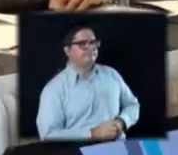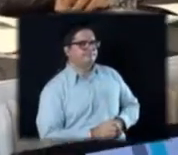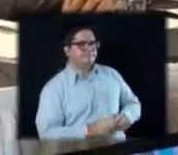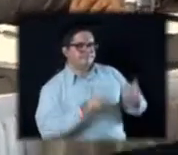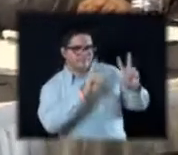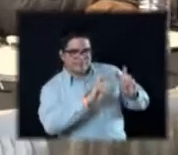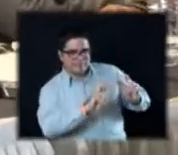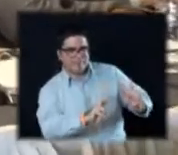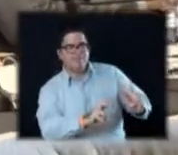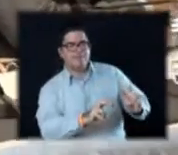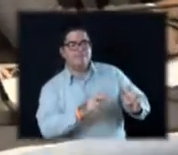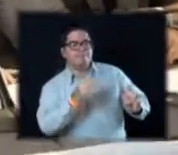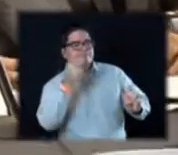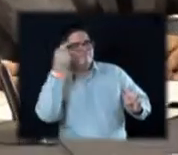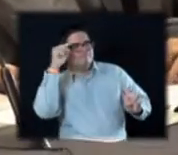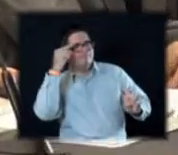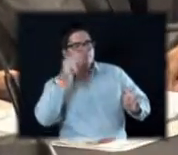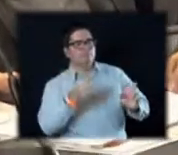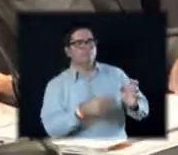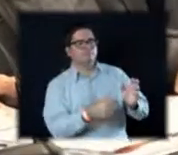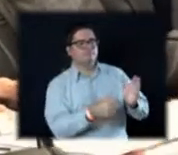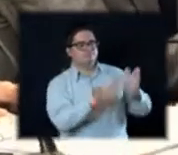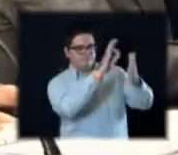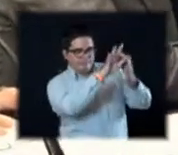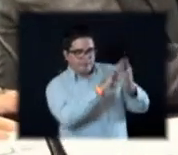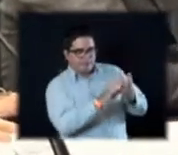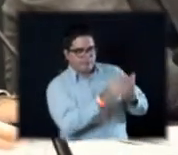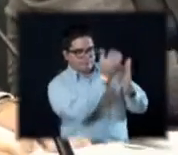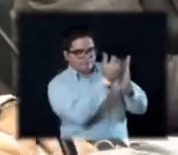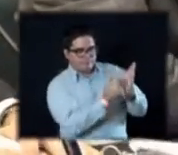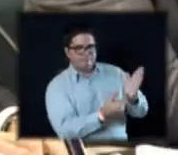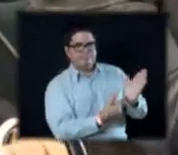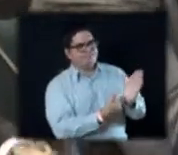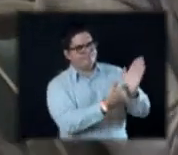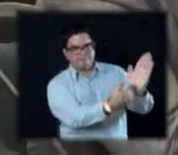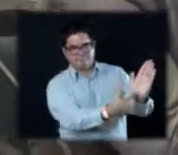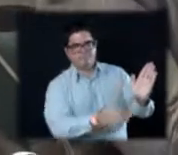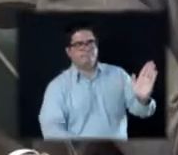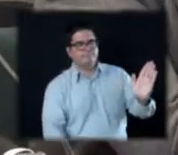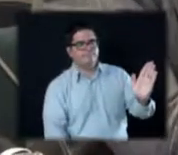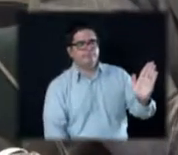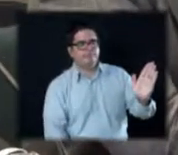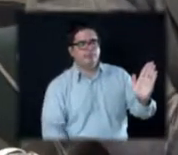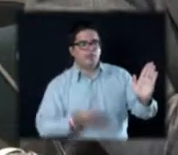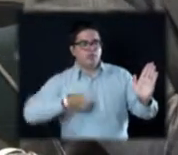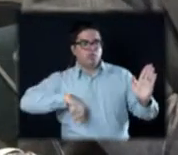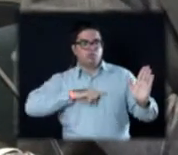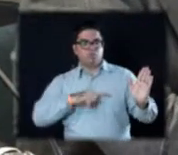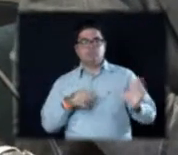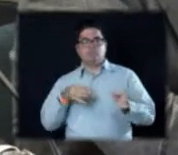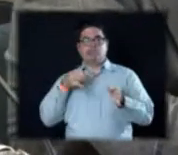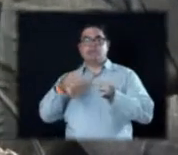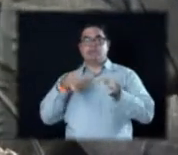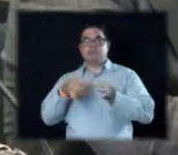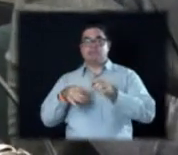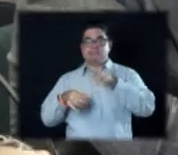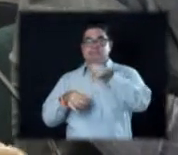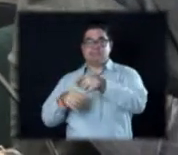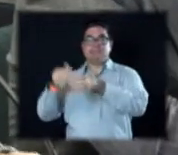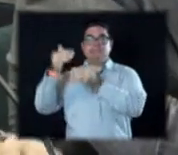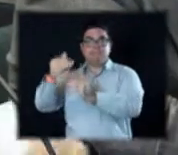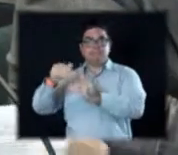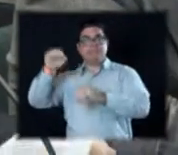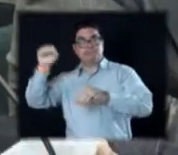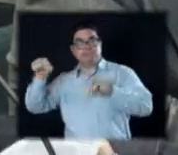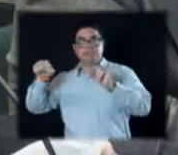Este análisis es un inventario de las cuentas de efectivo. No estamos definiendo si son